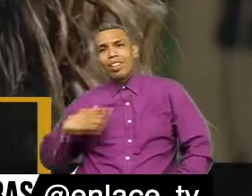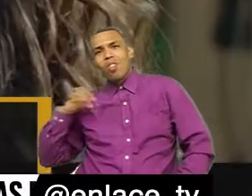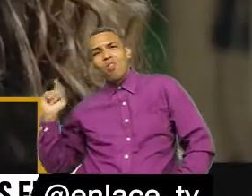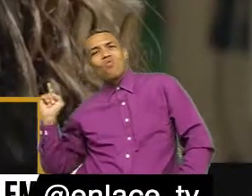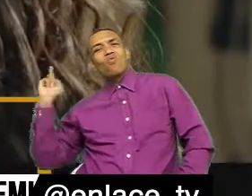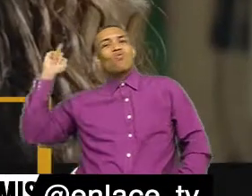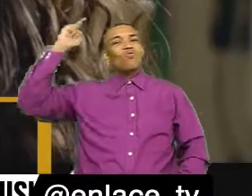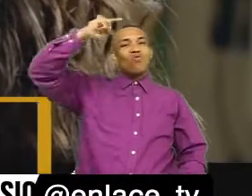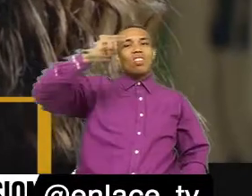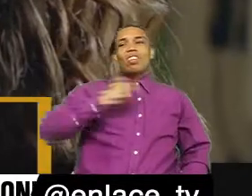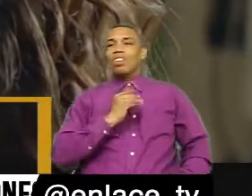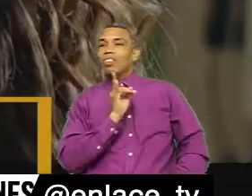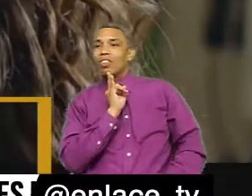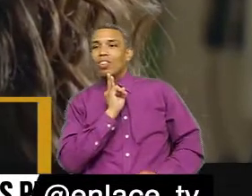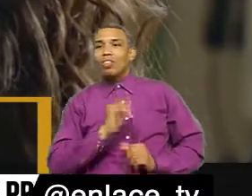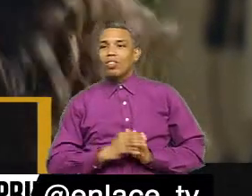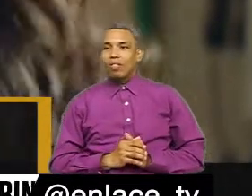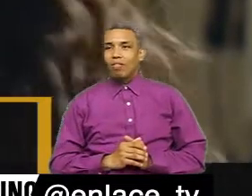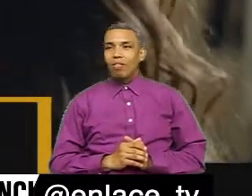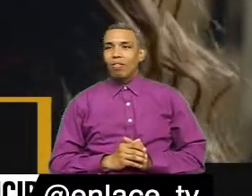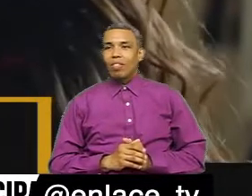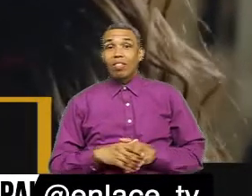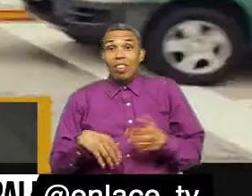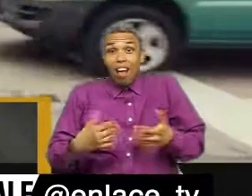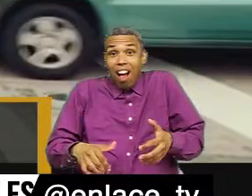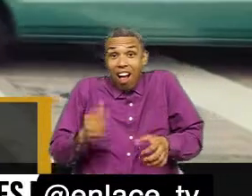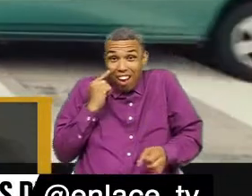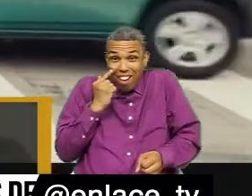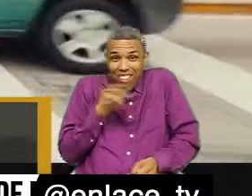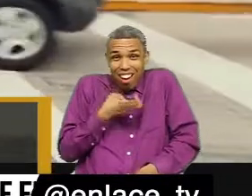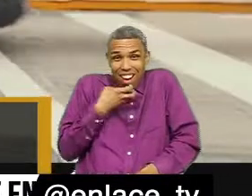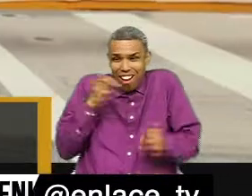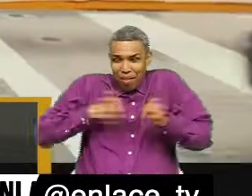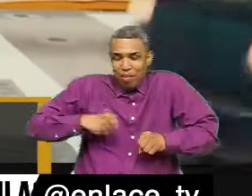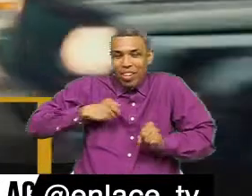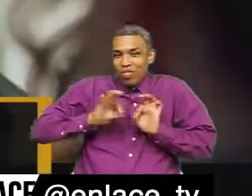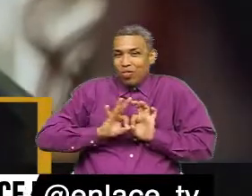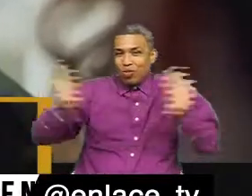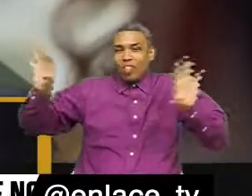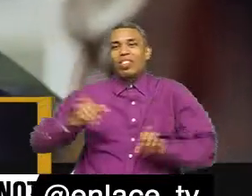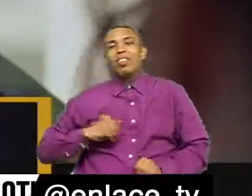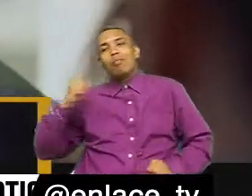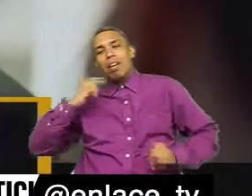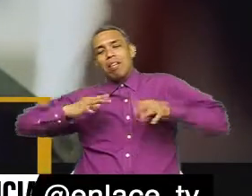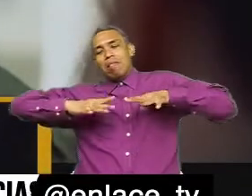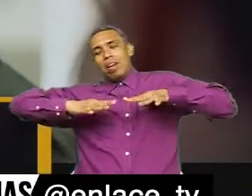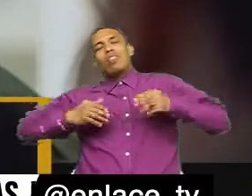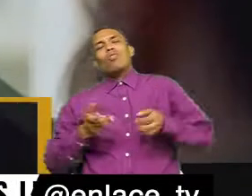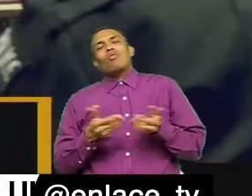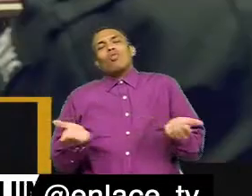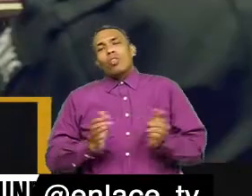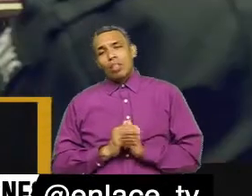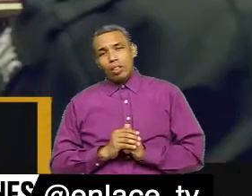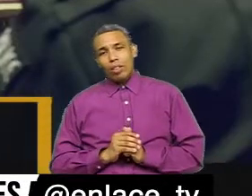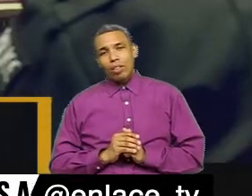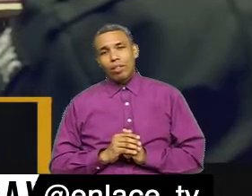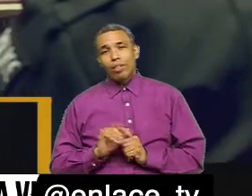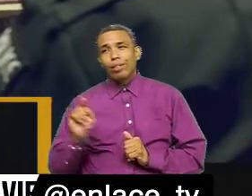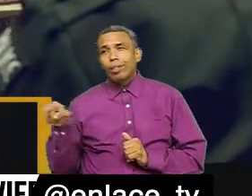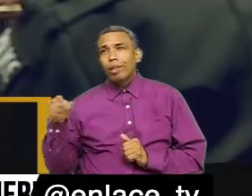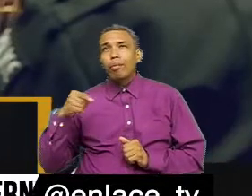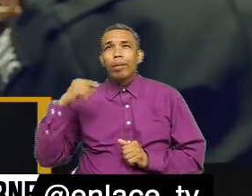Tocó ir a cruzar el charco e ir a visitar los monos. Por fin pasará sus vacaciones en otro lugar diferente a su querido Sasaima. Los